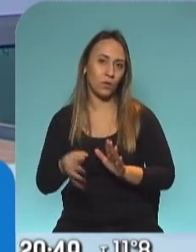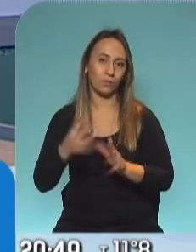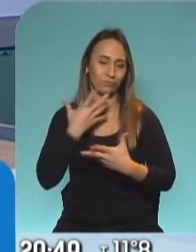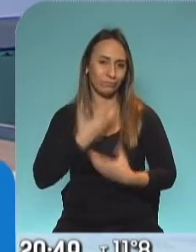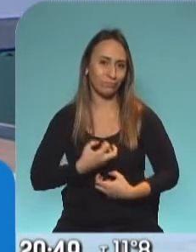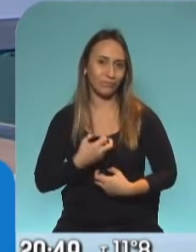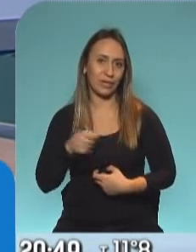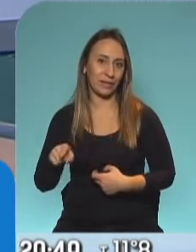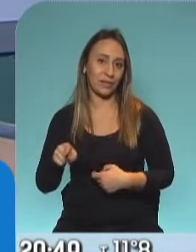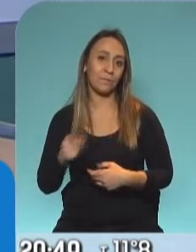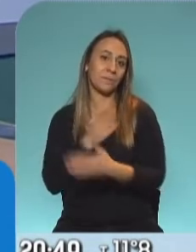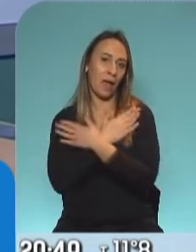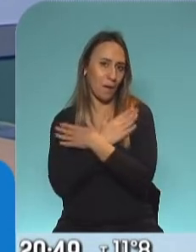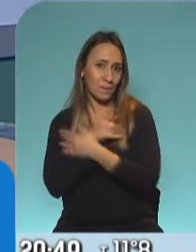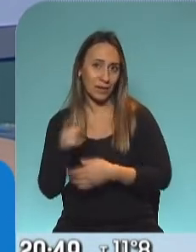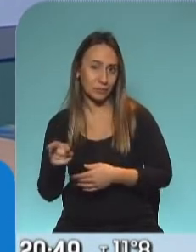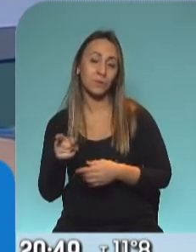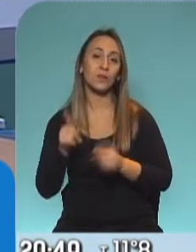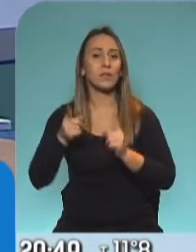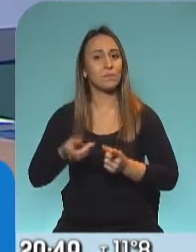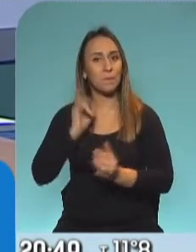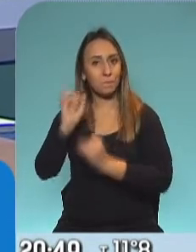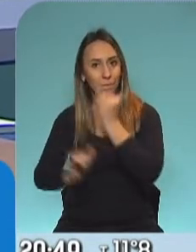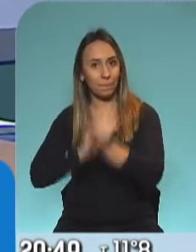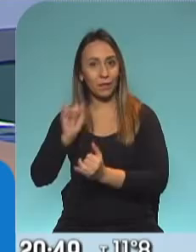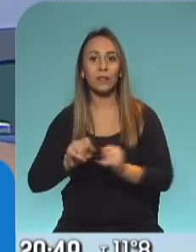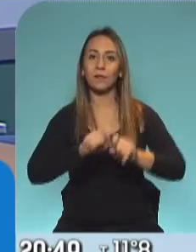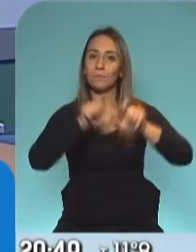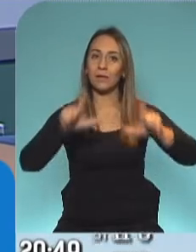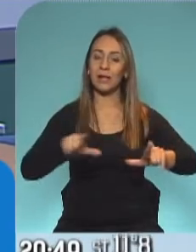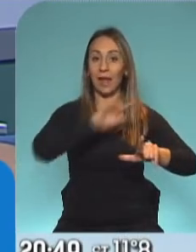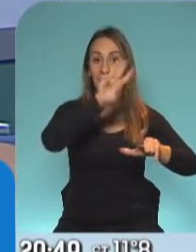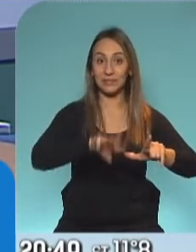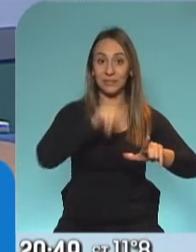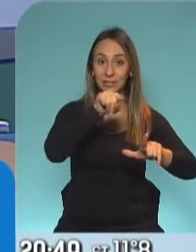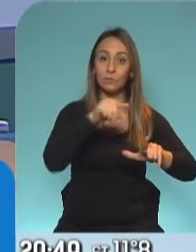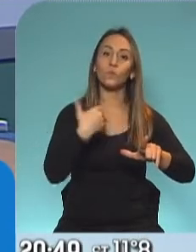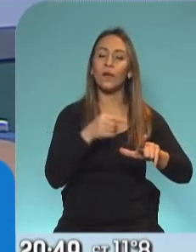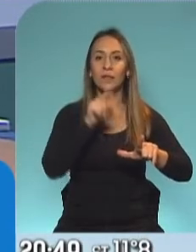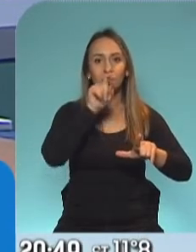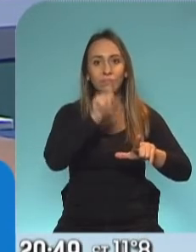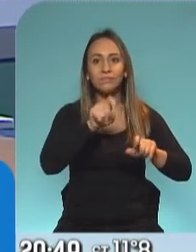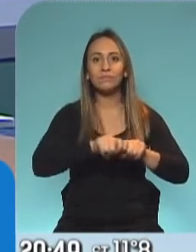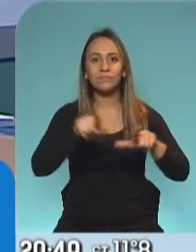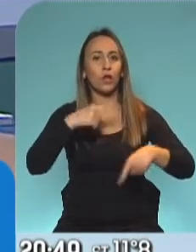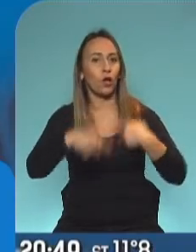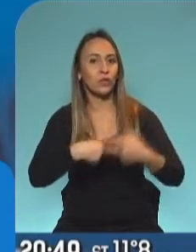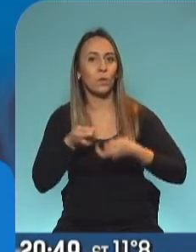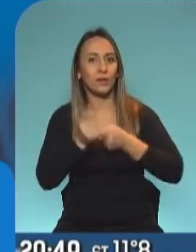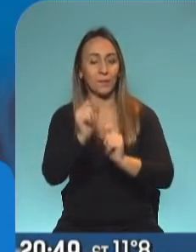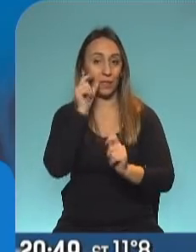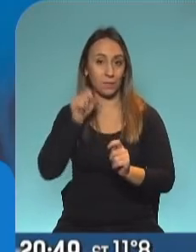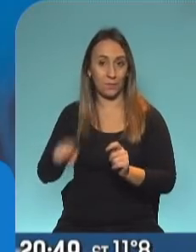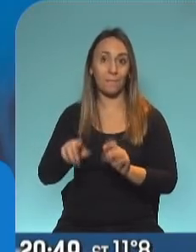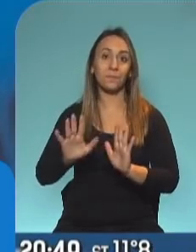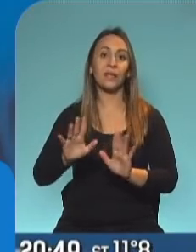triste que está viviendo, pero contarle que puede a partir de la página de ANSES terminar el trámite de jubilación del padre para que sea la